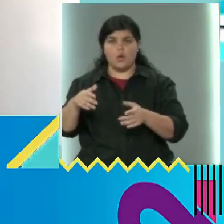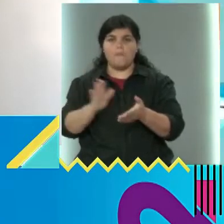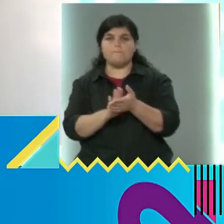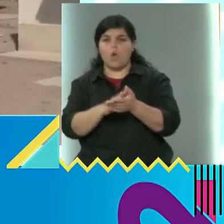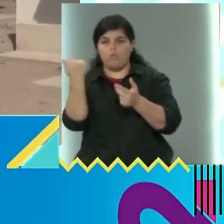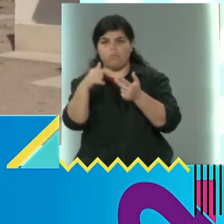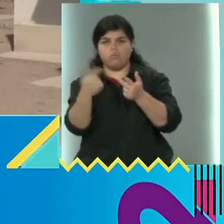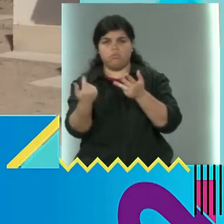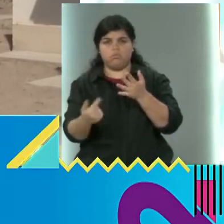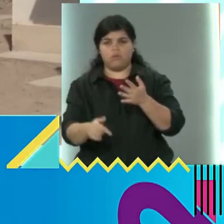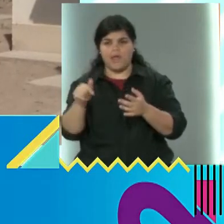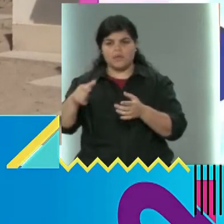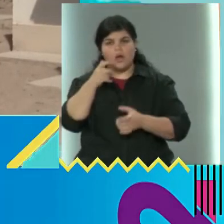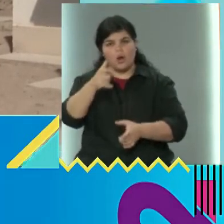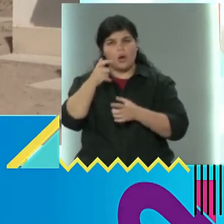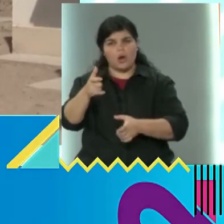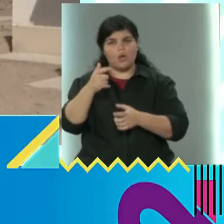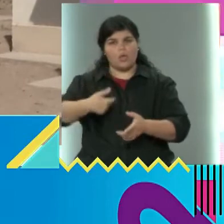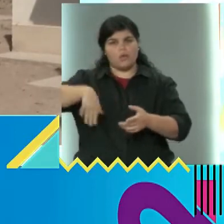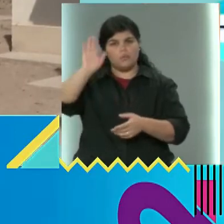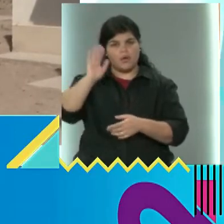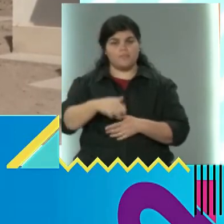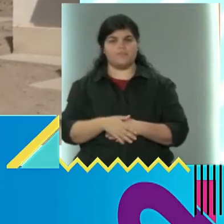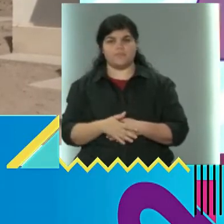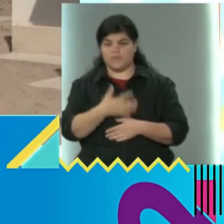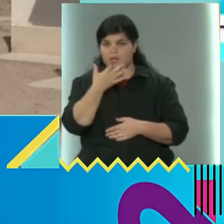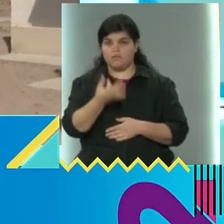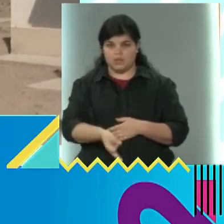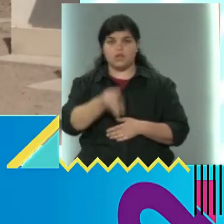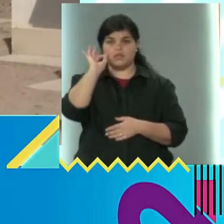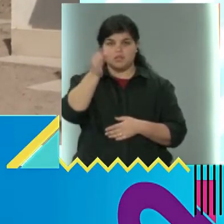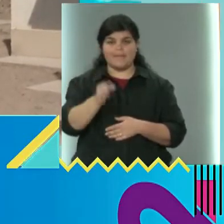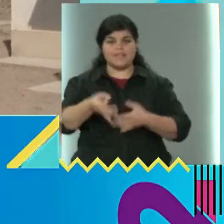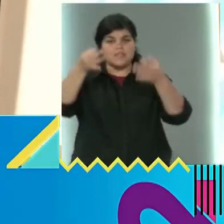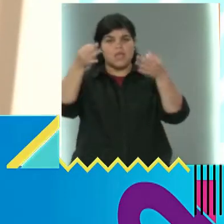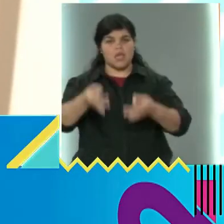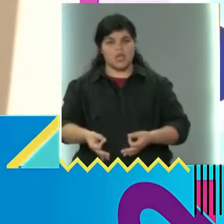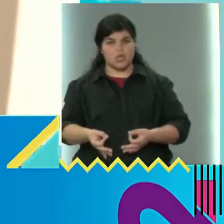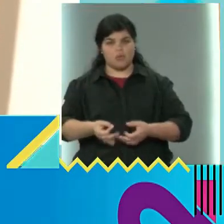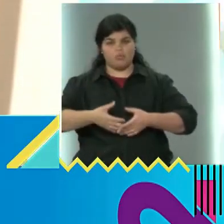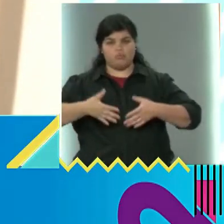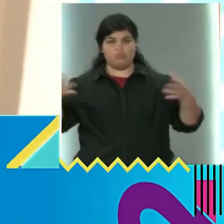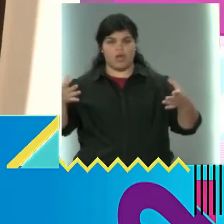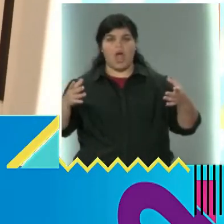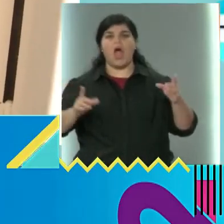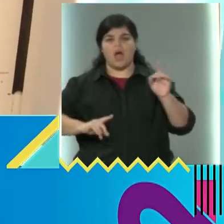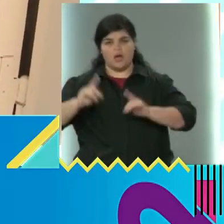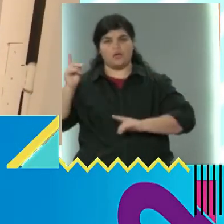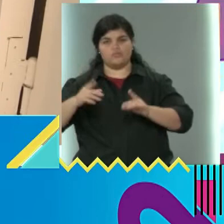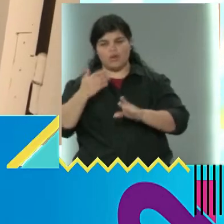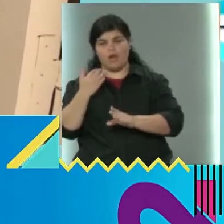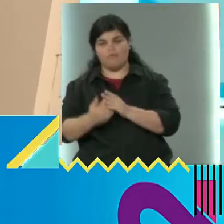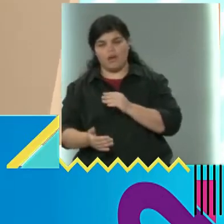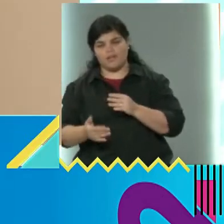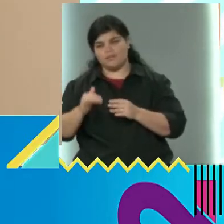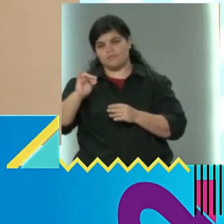que por ahí están más inspeccionadas. Obviamente que cuando uno hace un producto seriado y en cantidad, alguna en el global puede tener algún